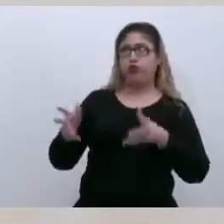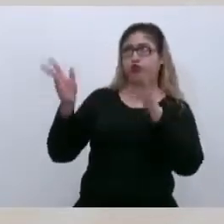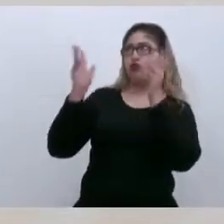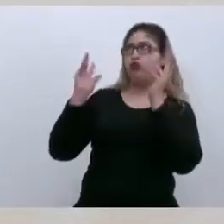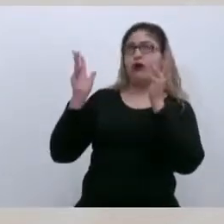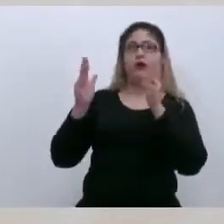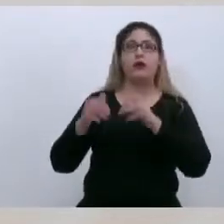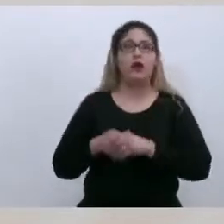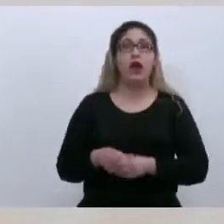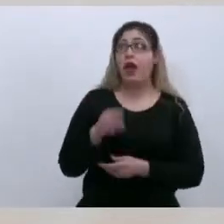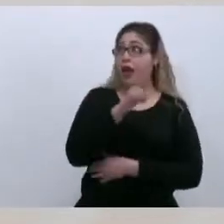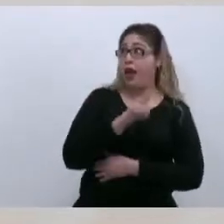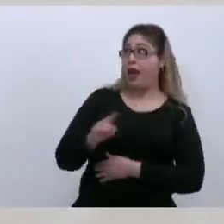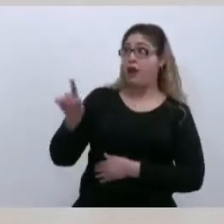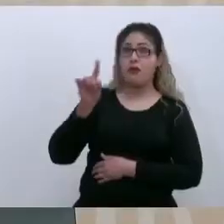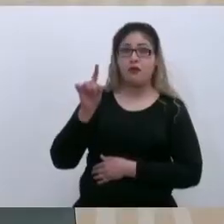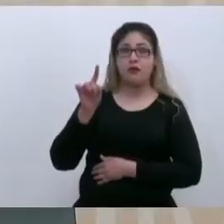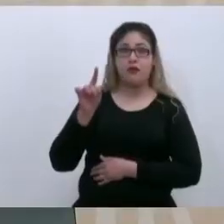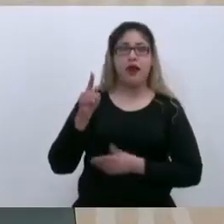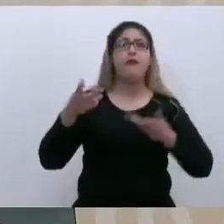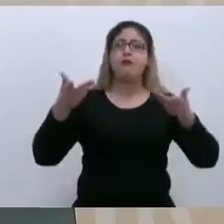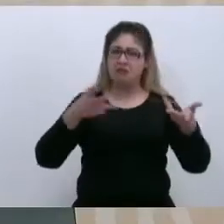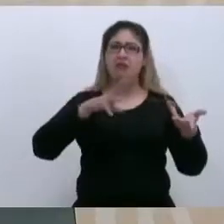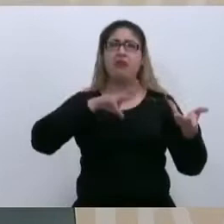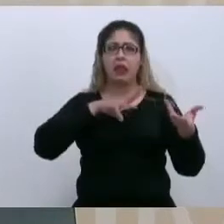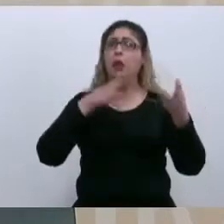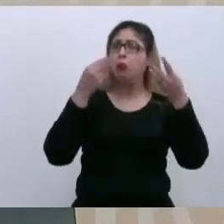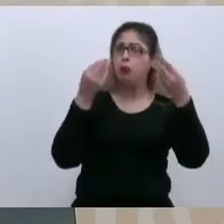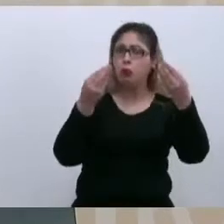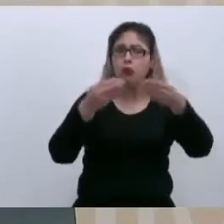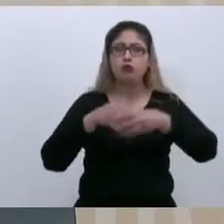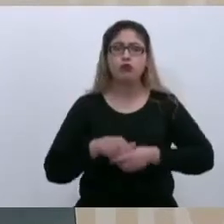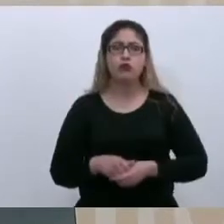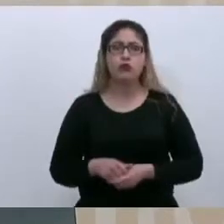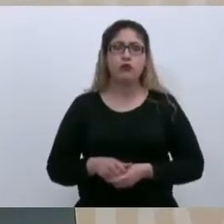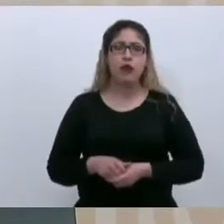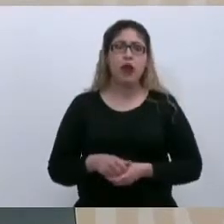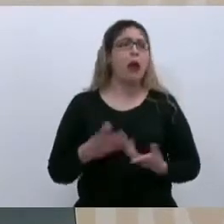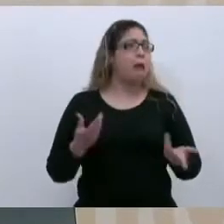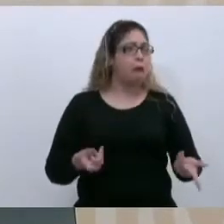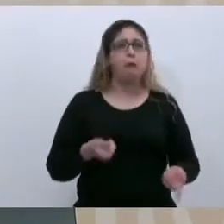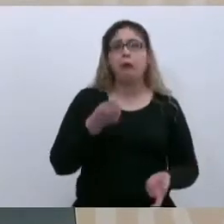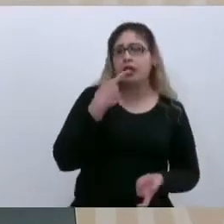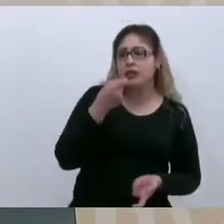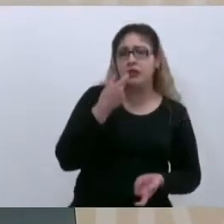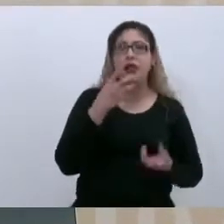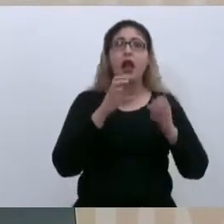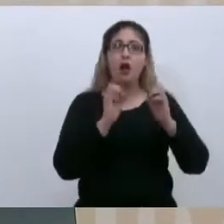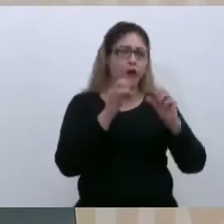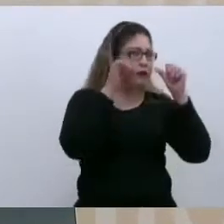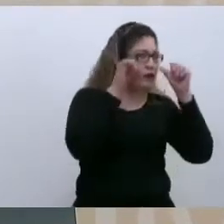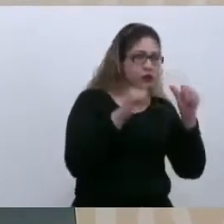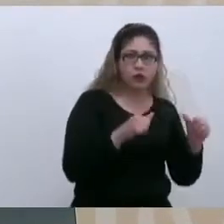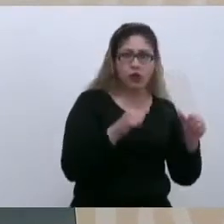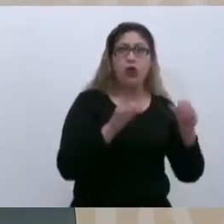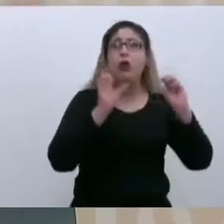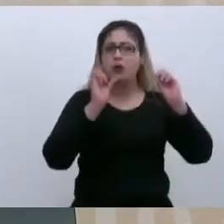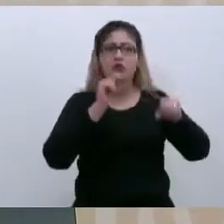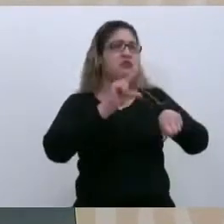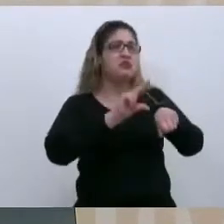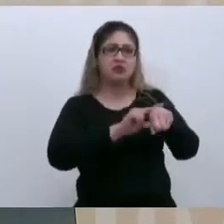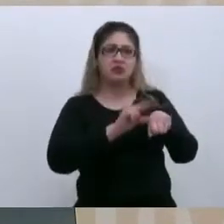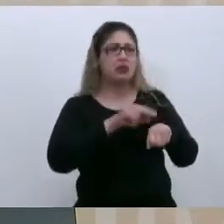bioéticas para la asignación de recursos escasos en medicina crítica en caso de una pandemia, que no es otra cosa más que qué hacer cuando se tienen